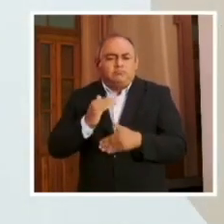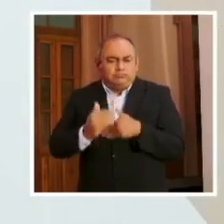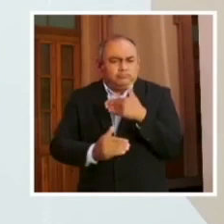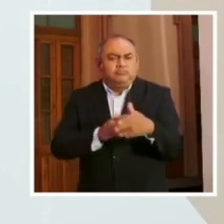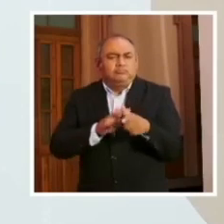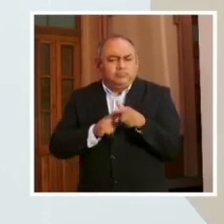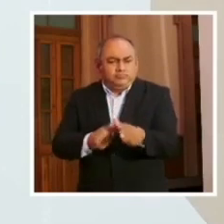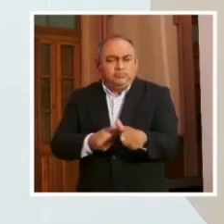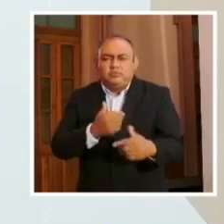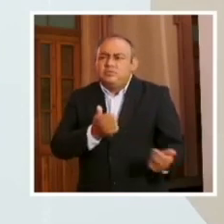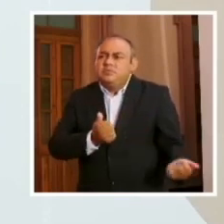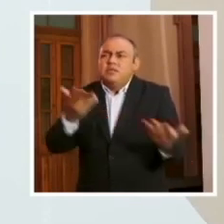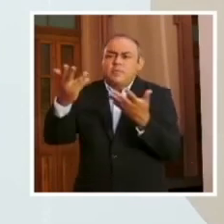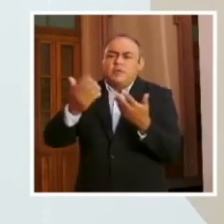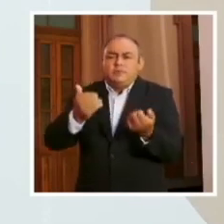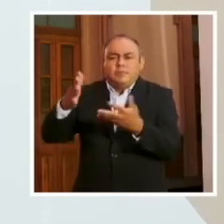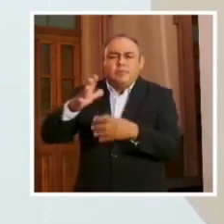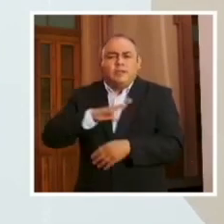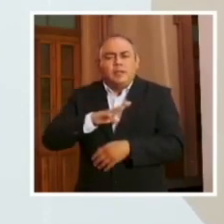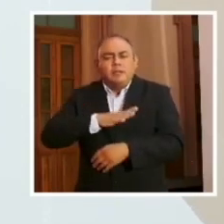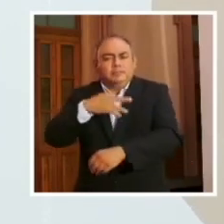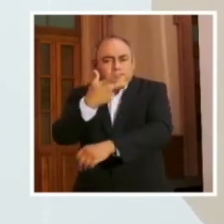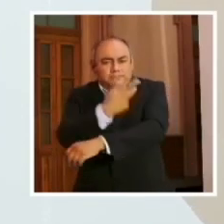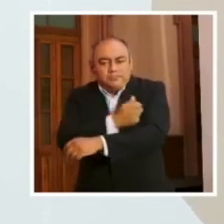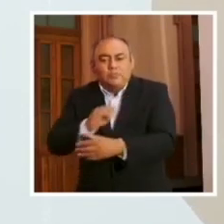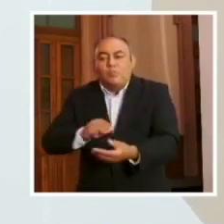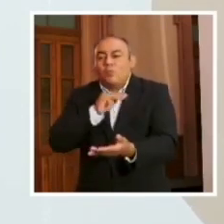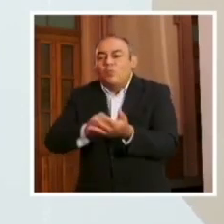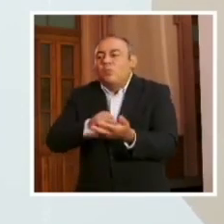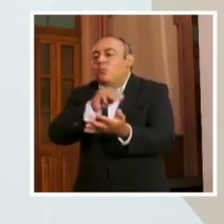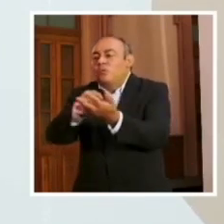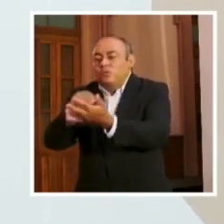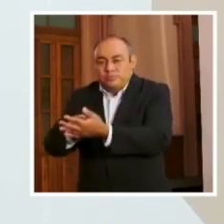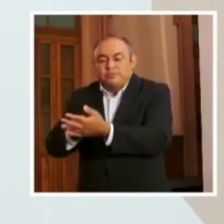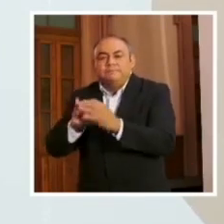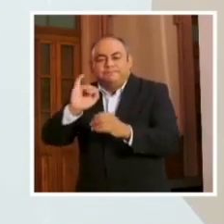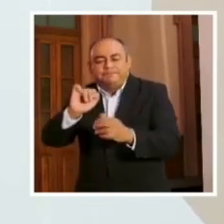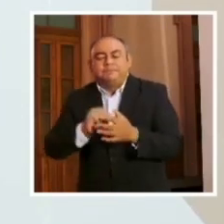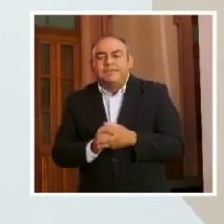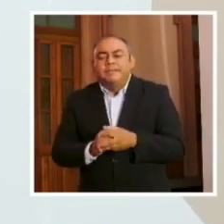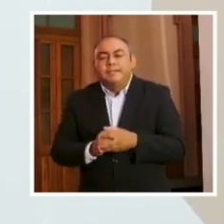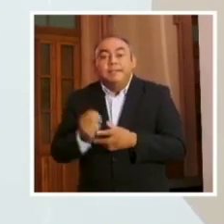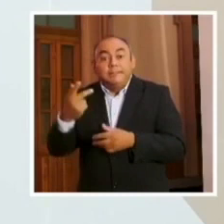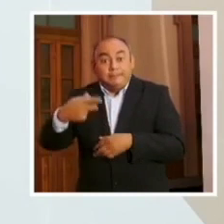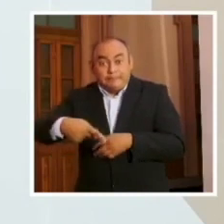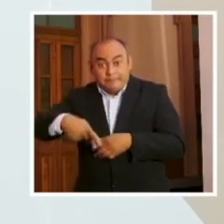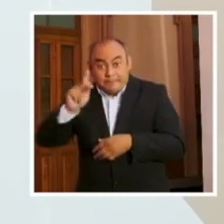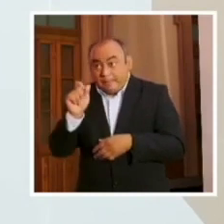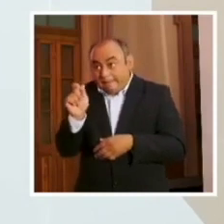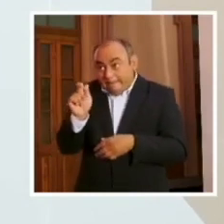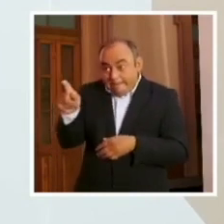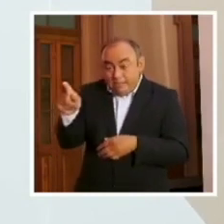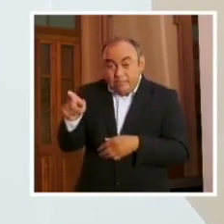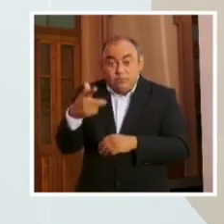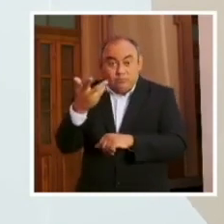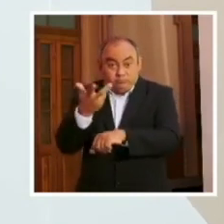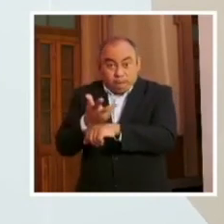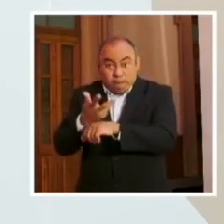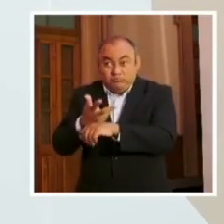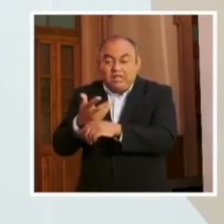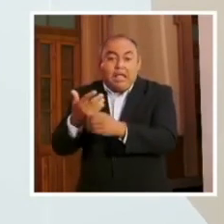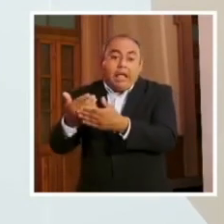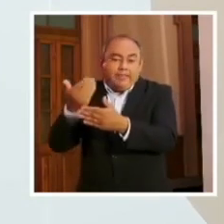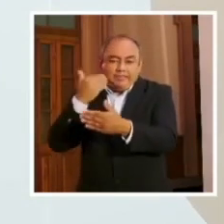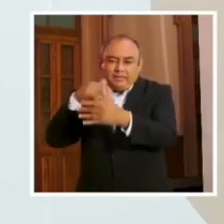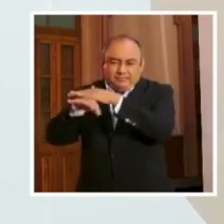con las vacunas en algunos municipios la realidad es que el programa tuvo una pausa